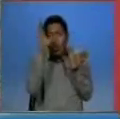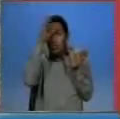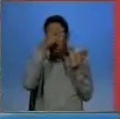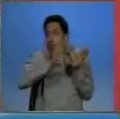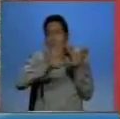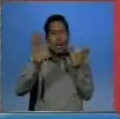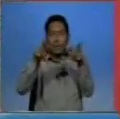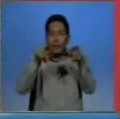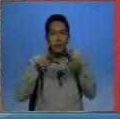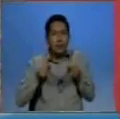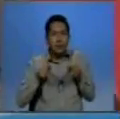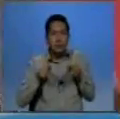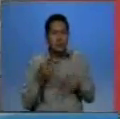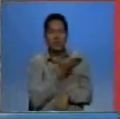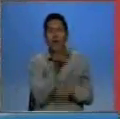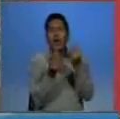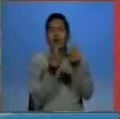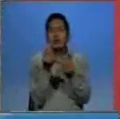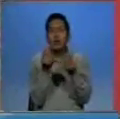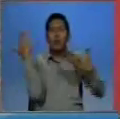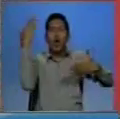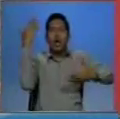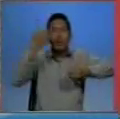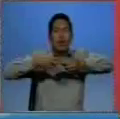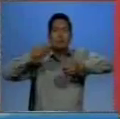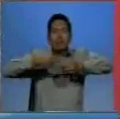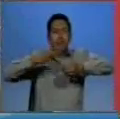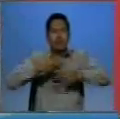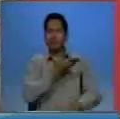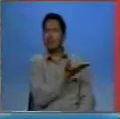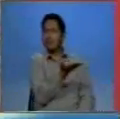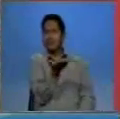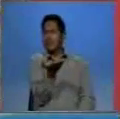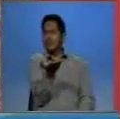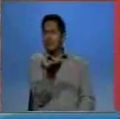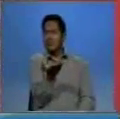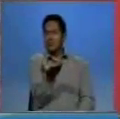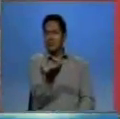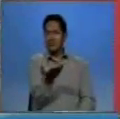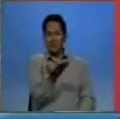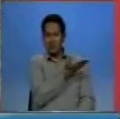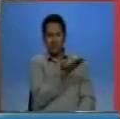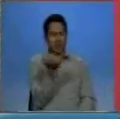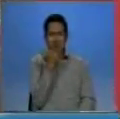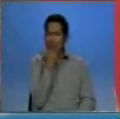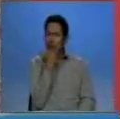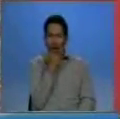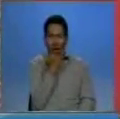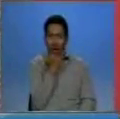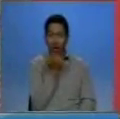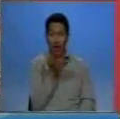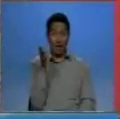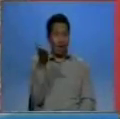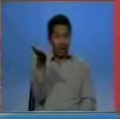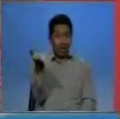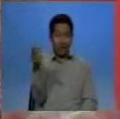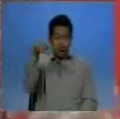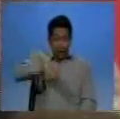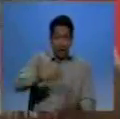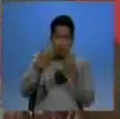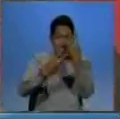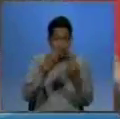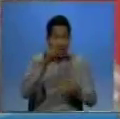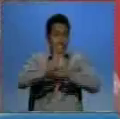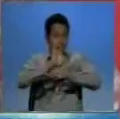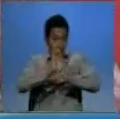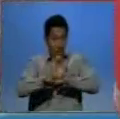persona, ¿qué es lo que está participando en actos que no me parecen nada correctos? Si ella viene a nuestro país de visita o